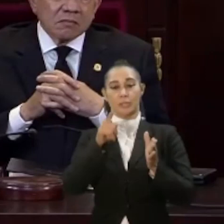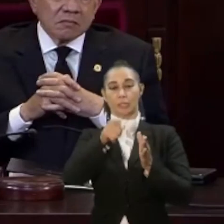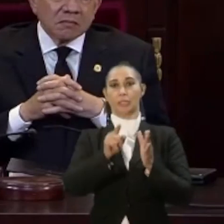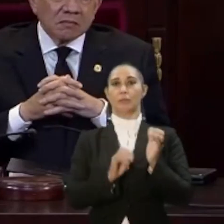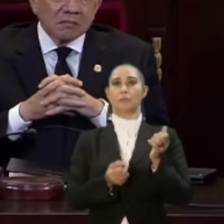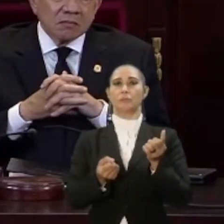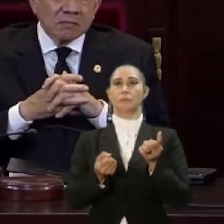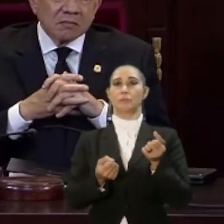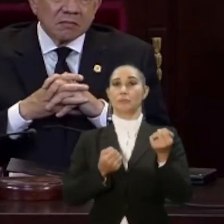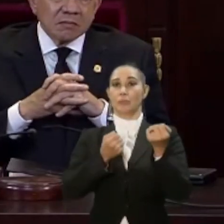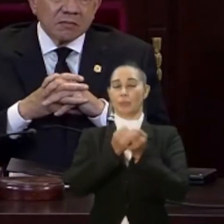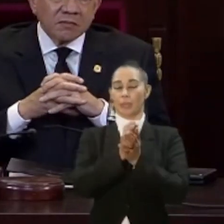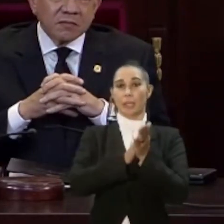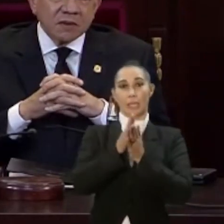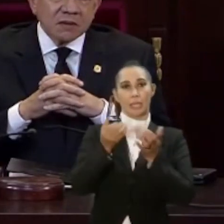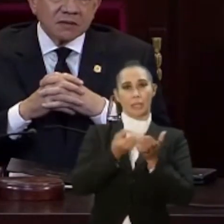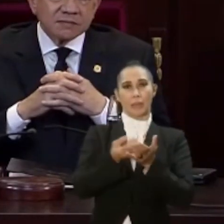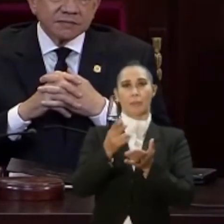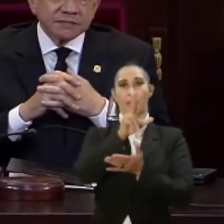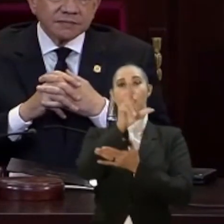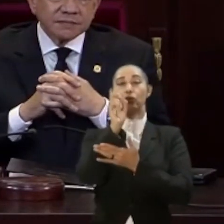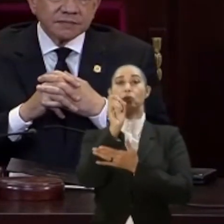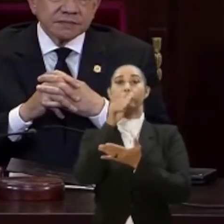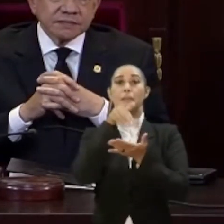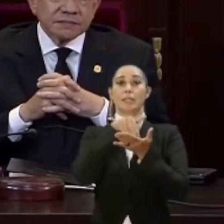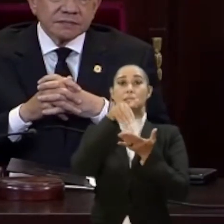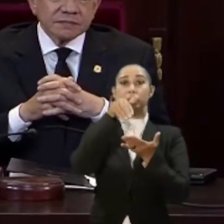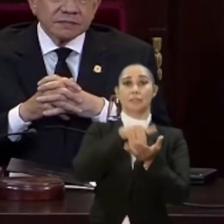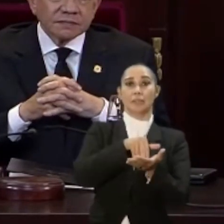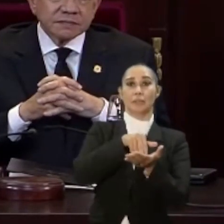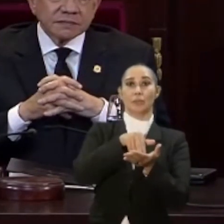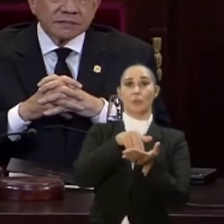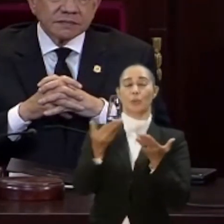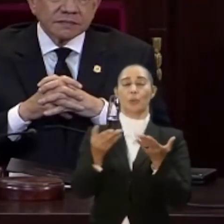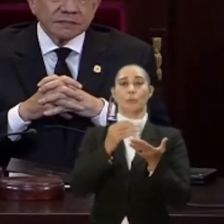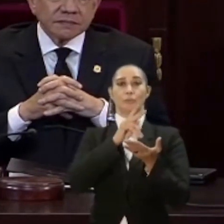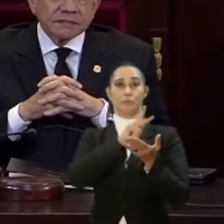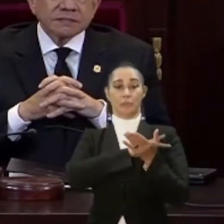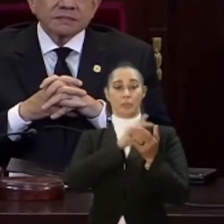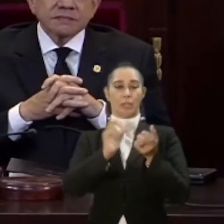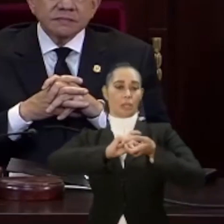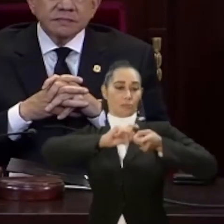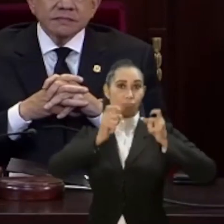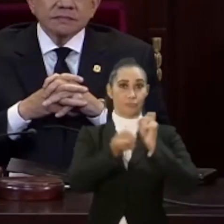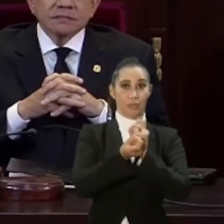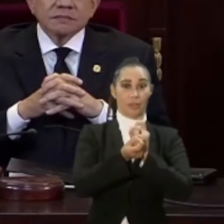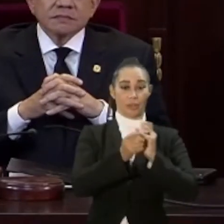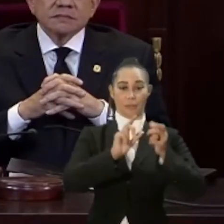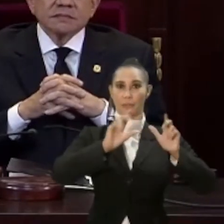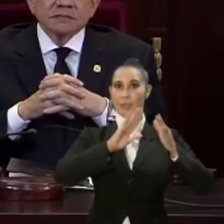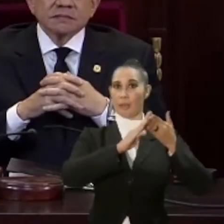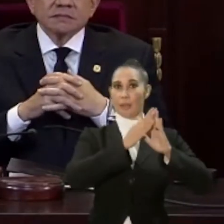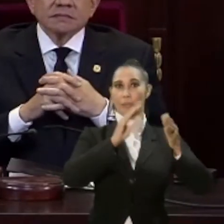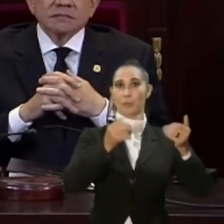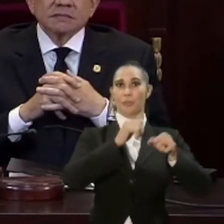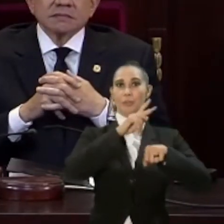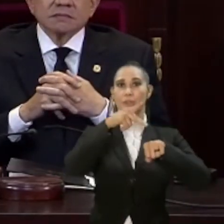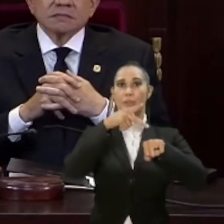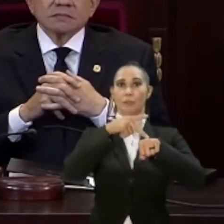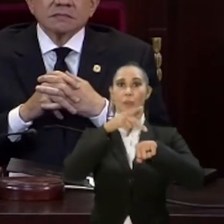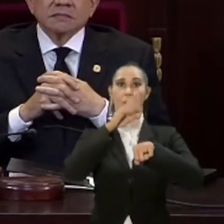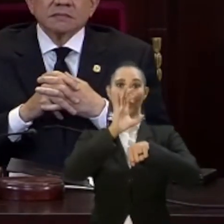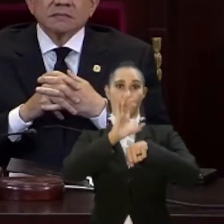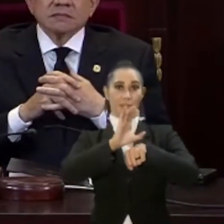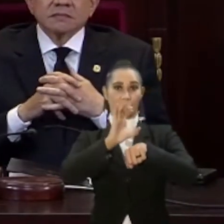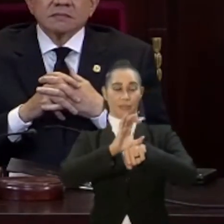generando más de 2.300 millones de inversión privada y que transformará la Bahía de Manzanillo y la provincia de